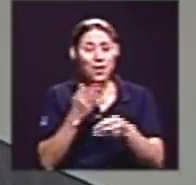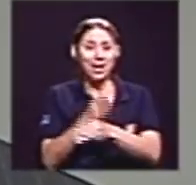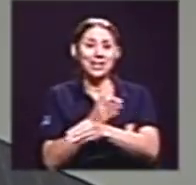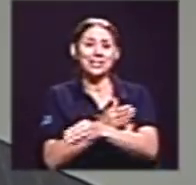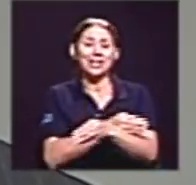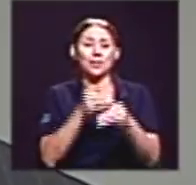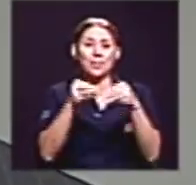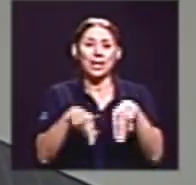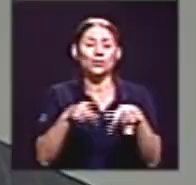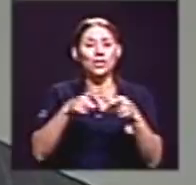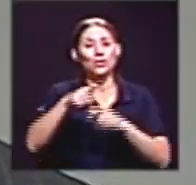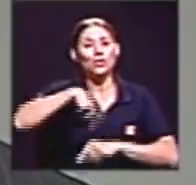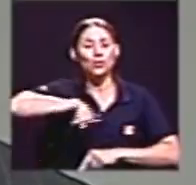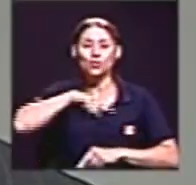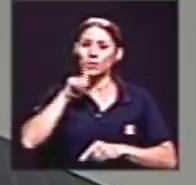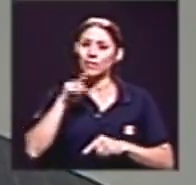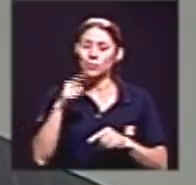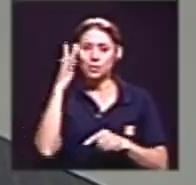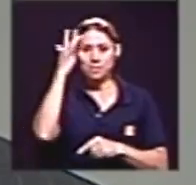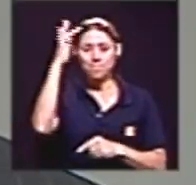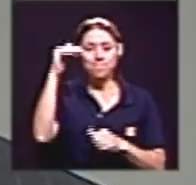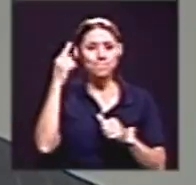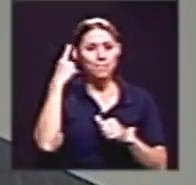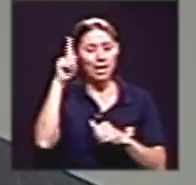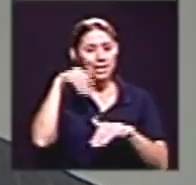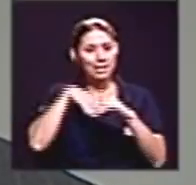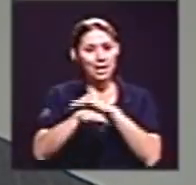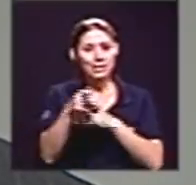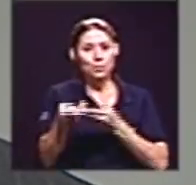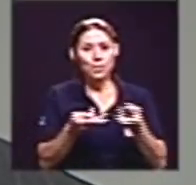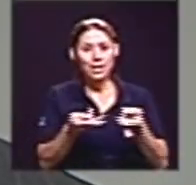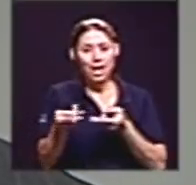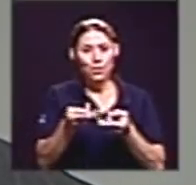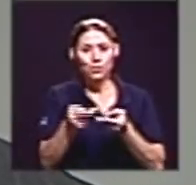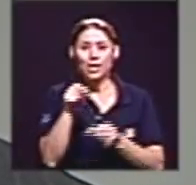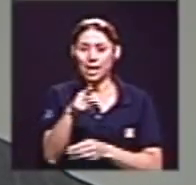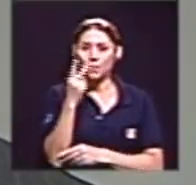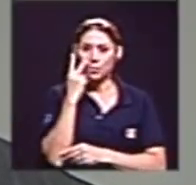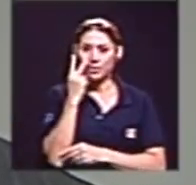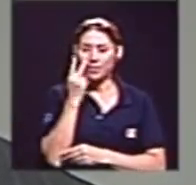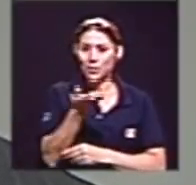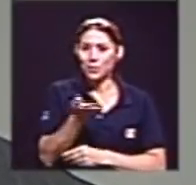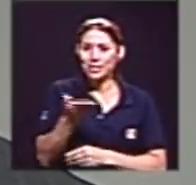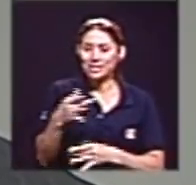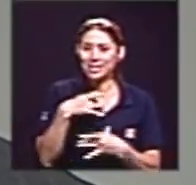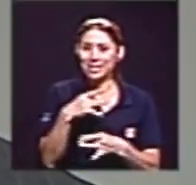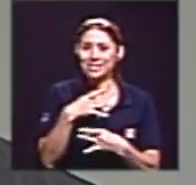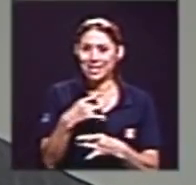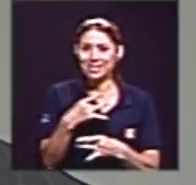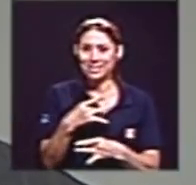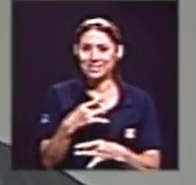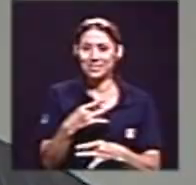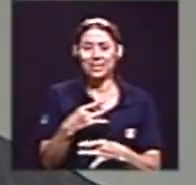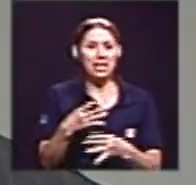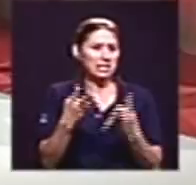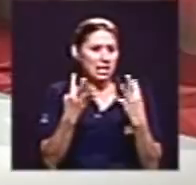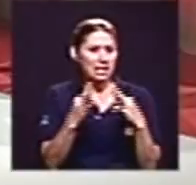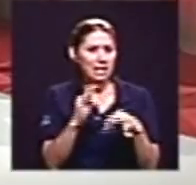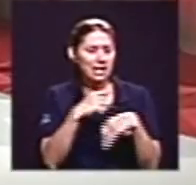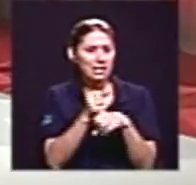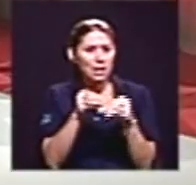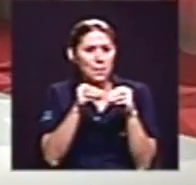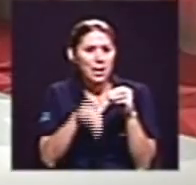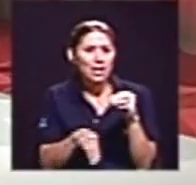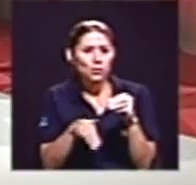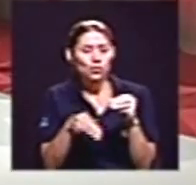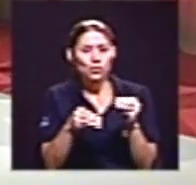eficientes para poder penetrar en esos mercados. Y ahí yo creo que vamos a empezar a ver cosas interesantes, es decir, es tratar de hacer menos trámites, es tener